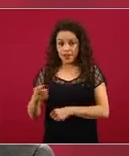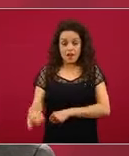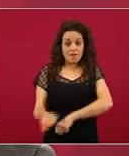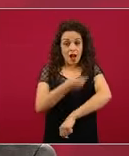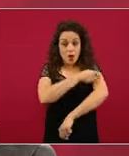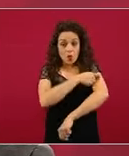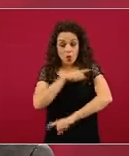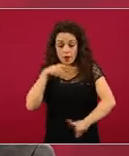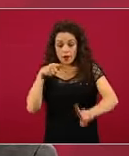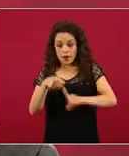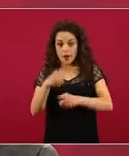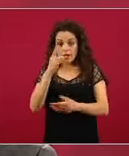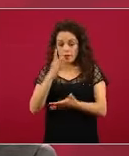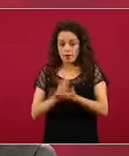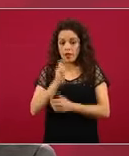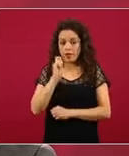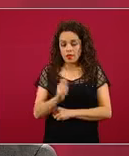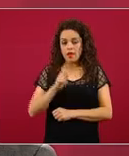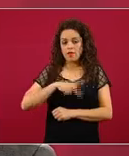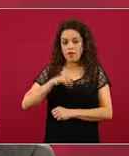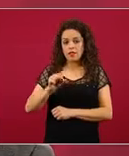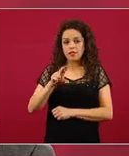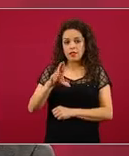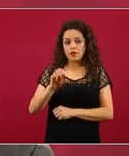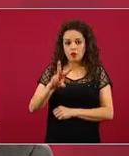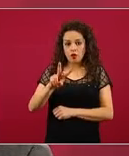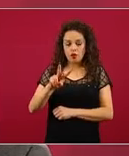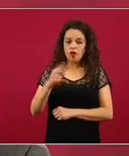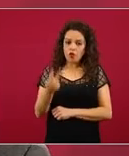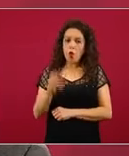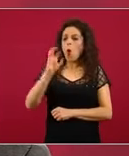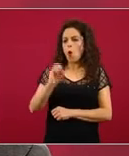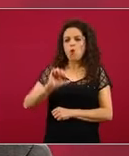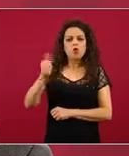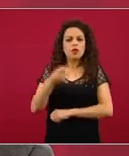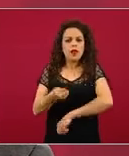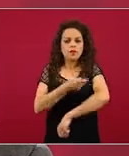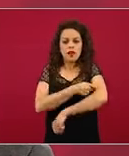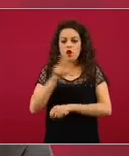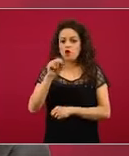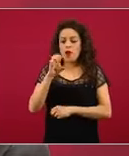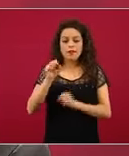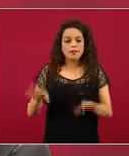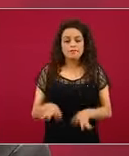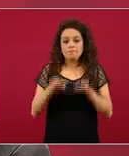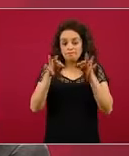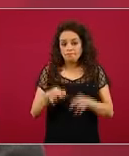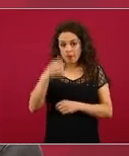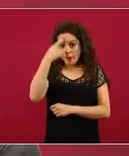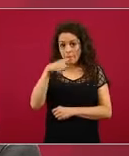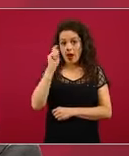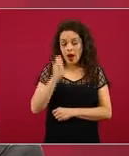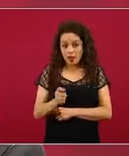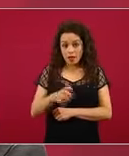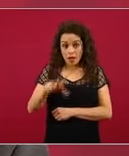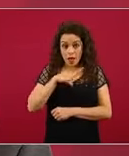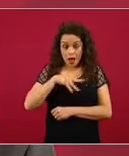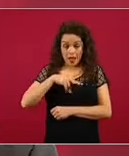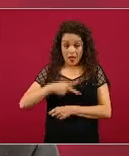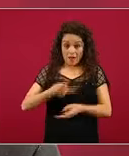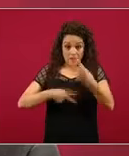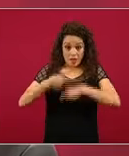caso del virus SARS-CoV-2 y la gran mayoría de las vacunas, no son competentes para generar infección.